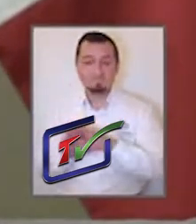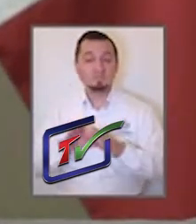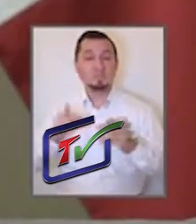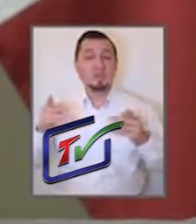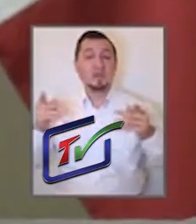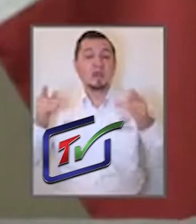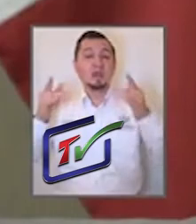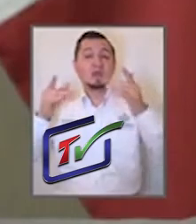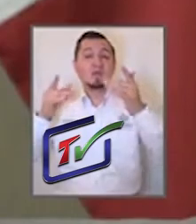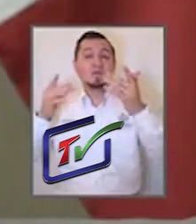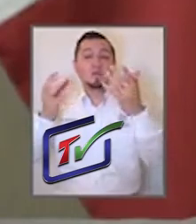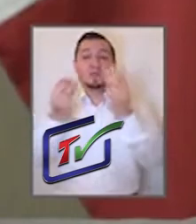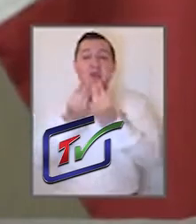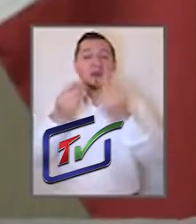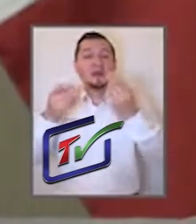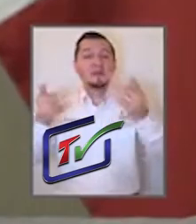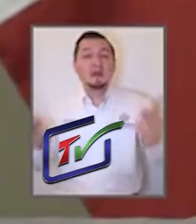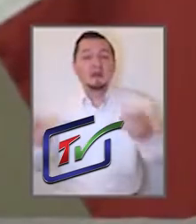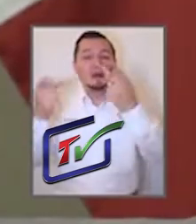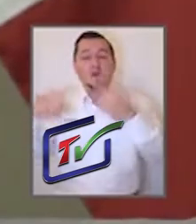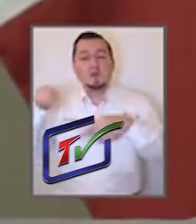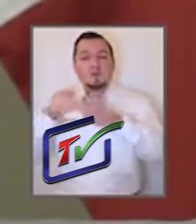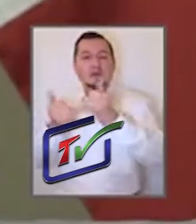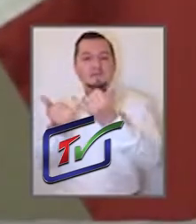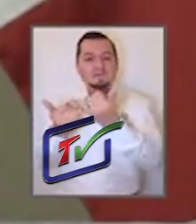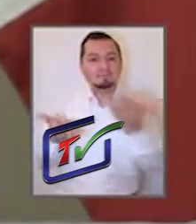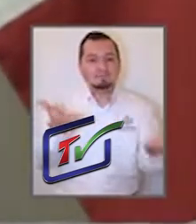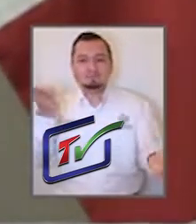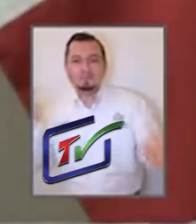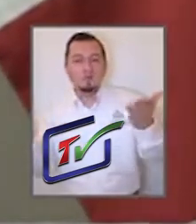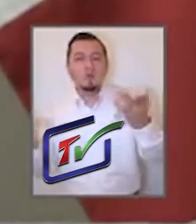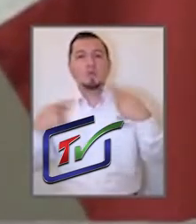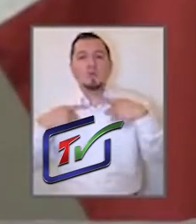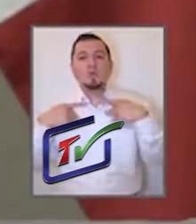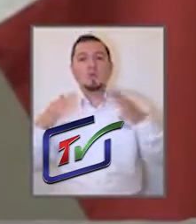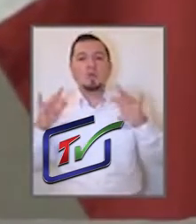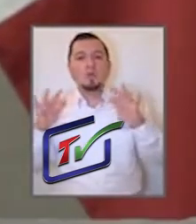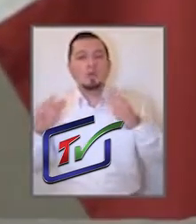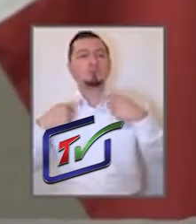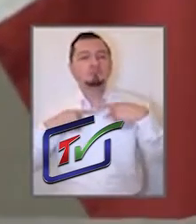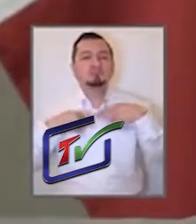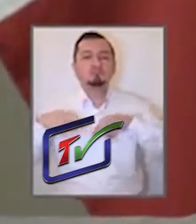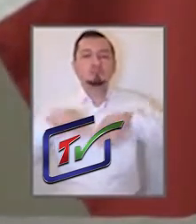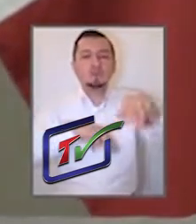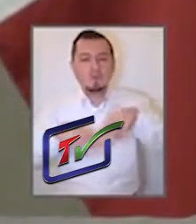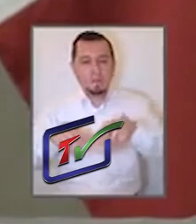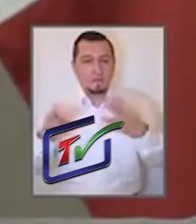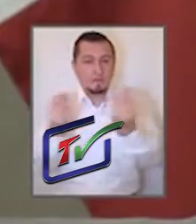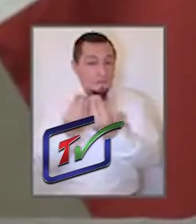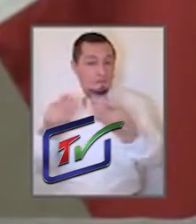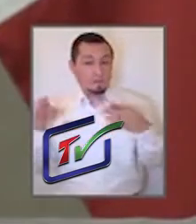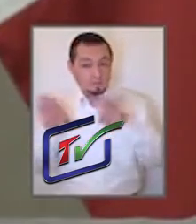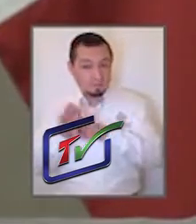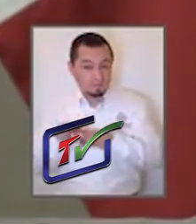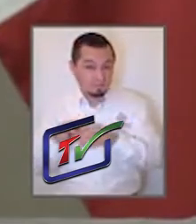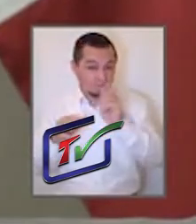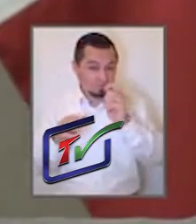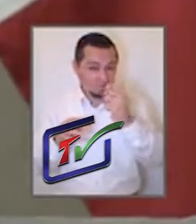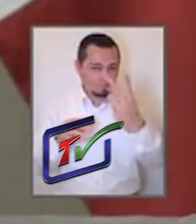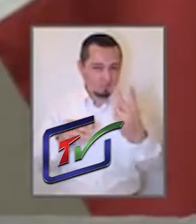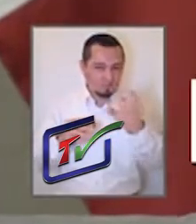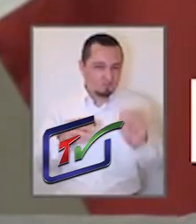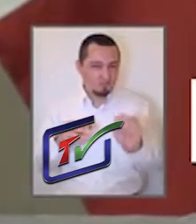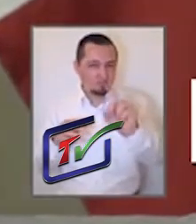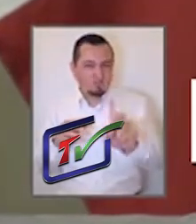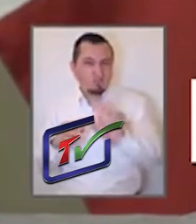los mercados el fin de semana, los centros, los supermercados grandes el fin de semana van a permanecer